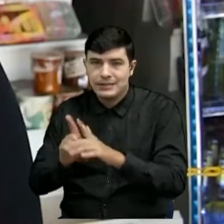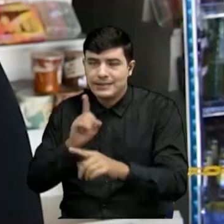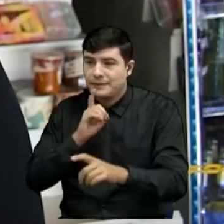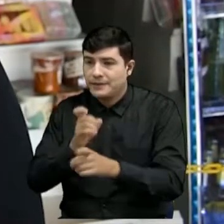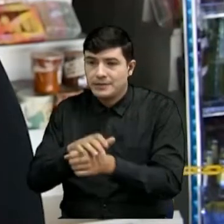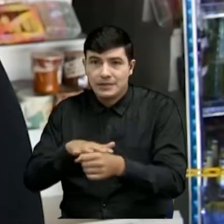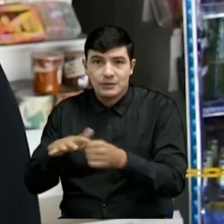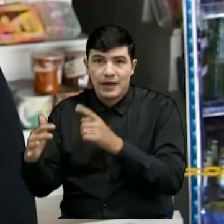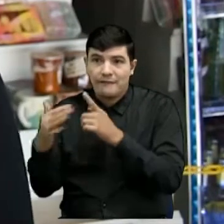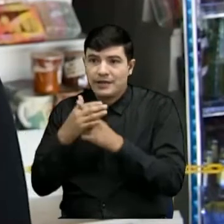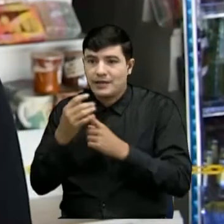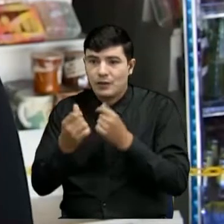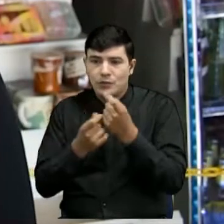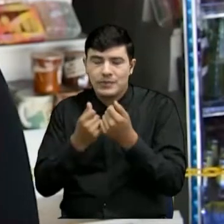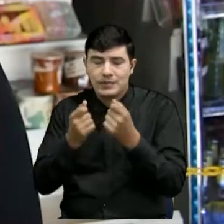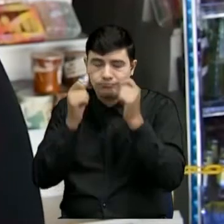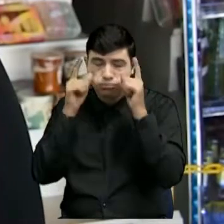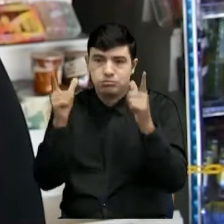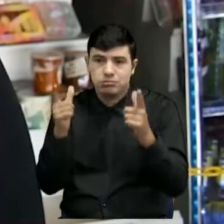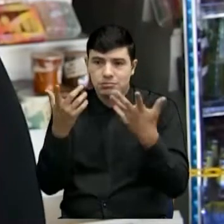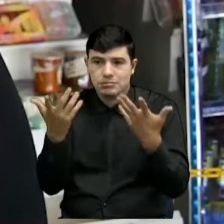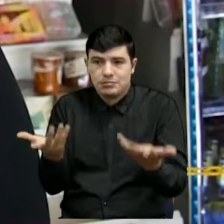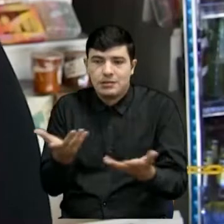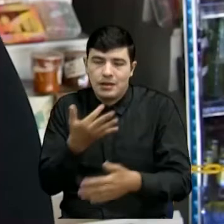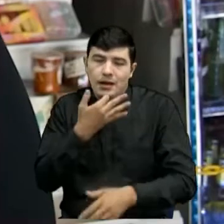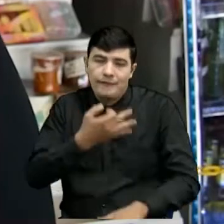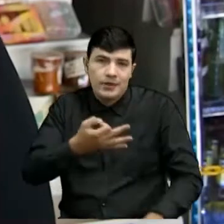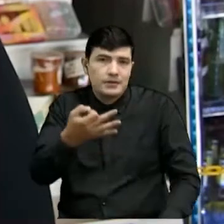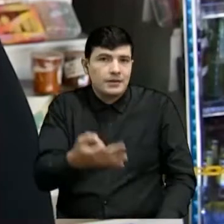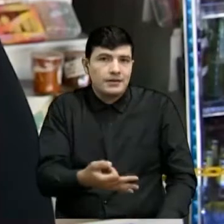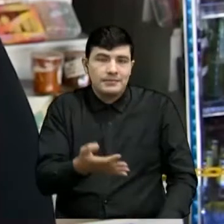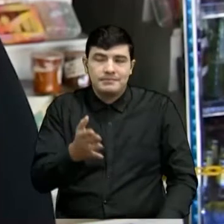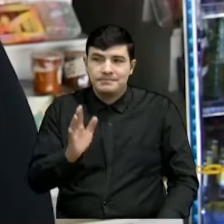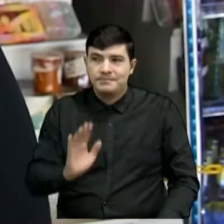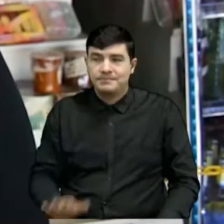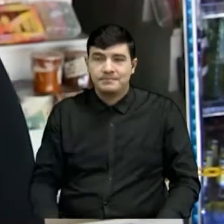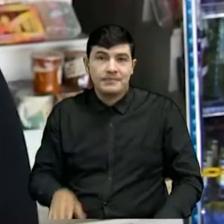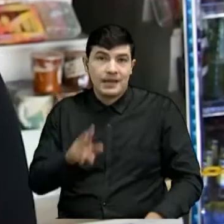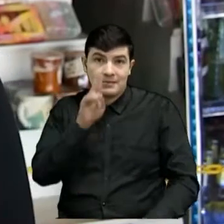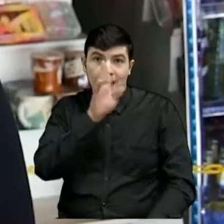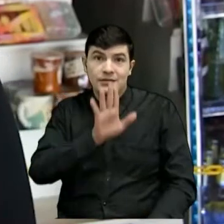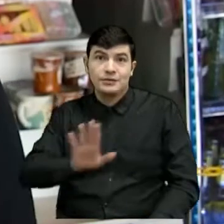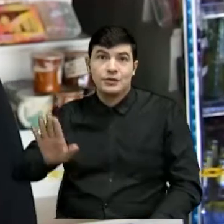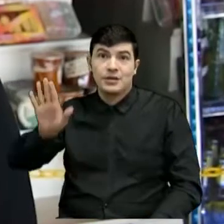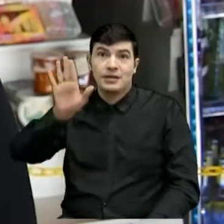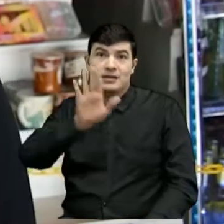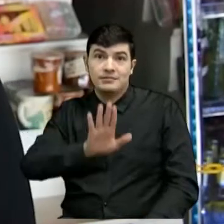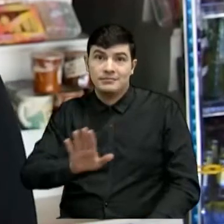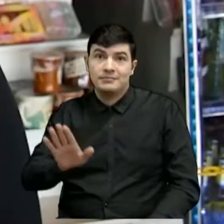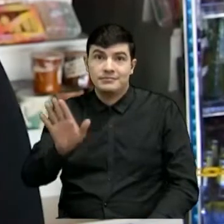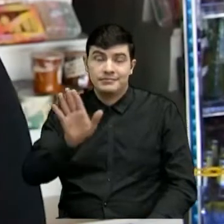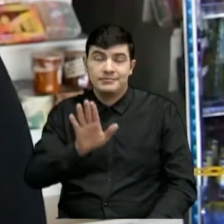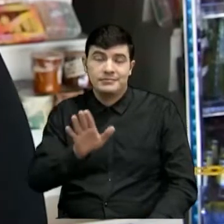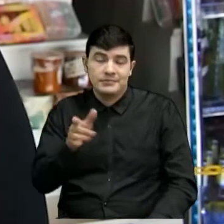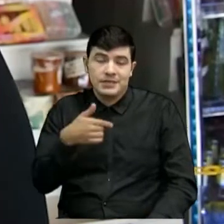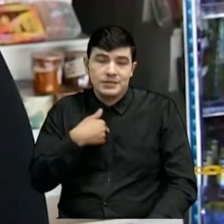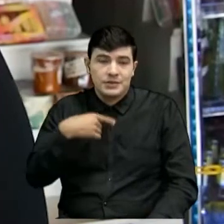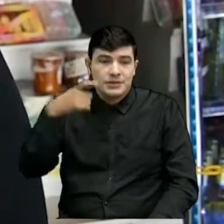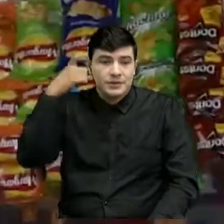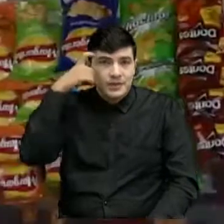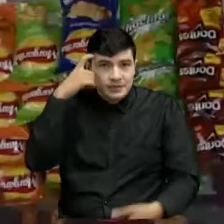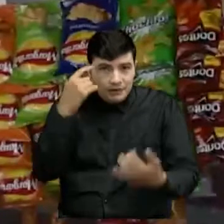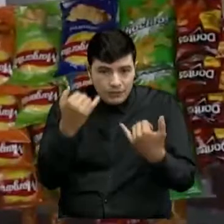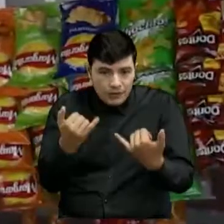nos ha sorprendido y pues somos realistas y esto es a nivel nacional, ¿no? Entonces pues pienso que es el